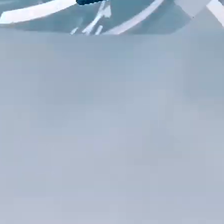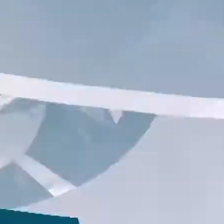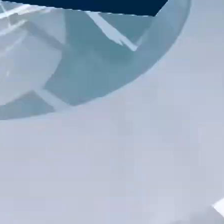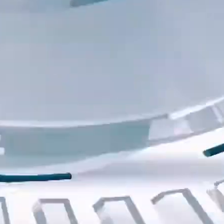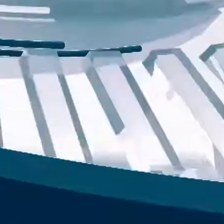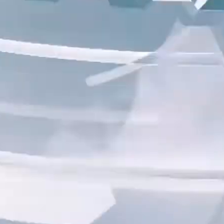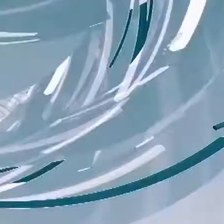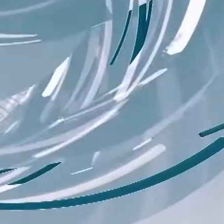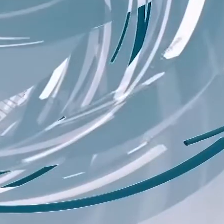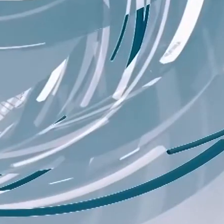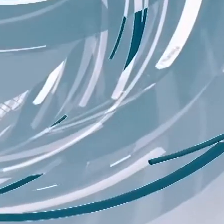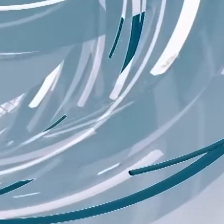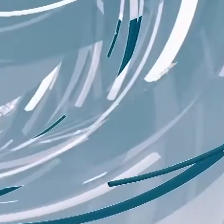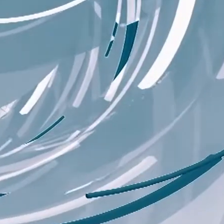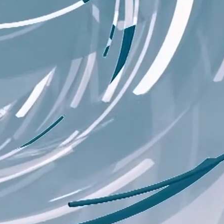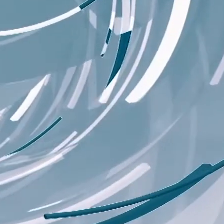Música